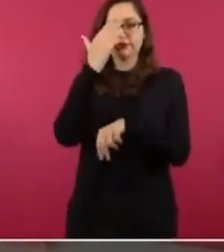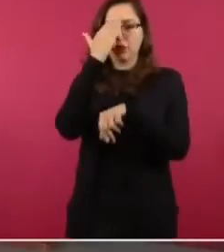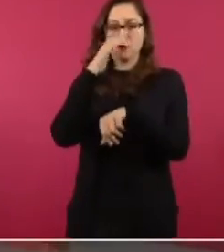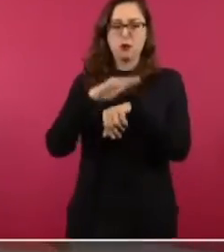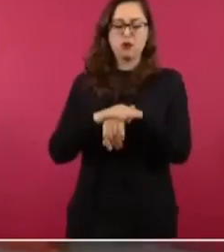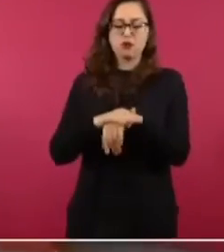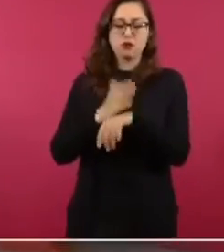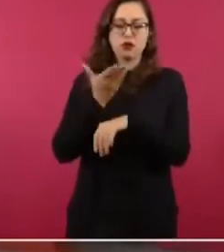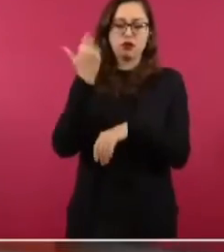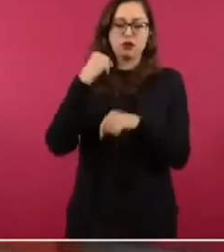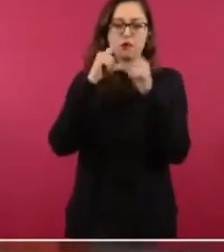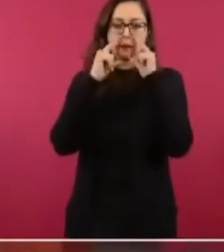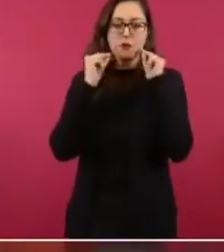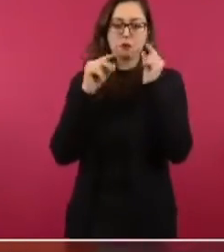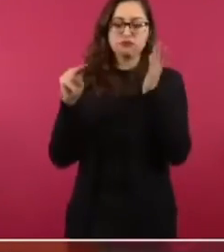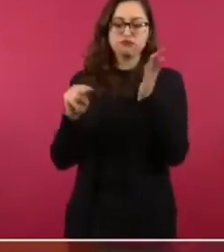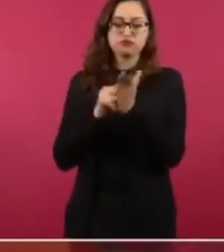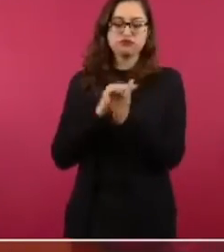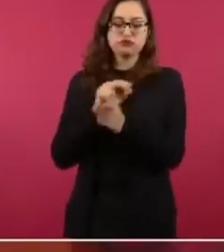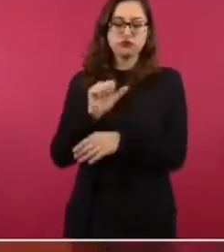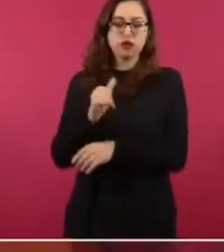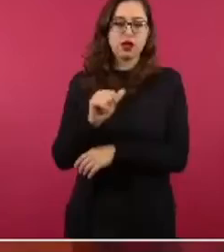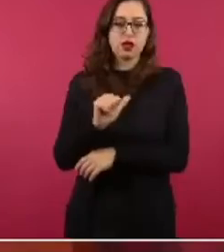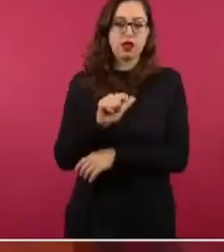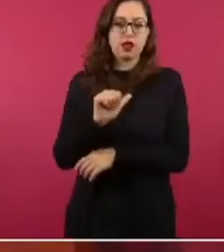Emiliano Zapata el Plan de Ayala.